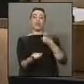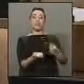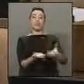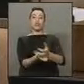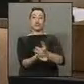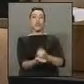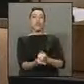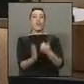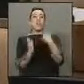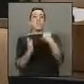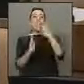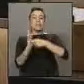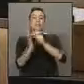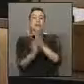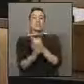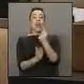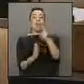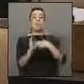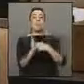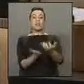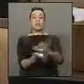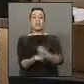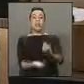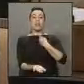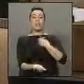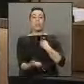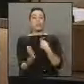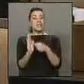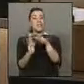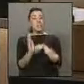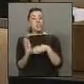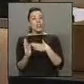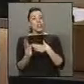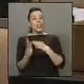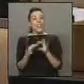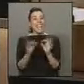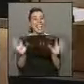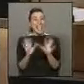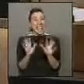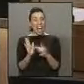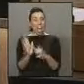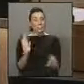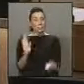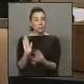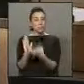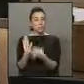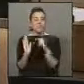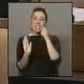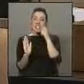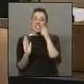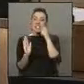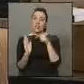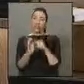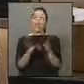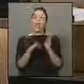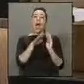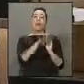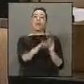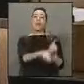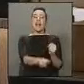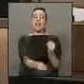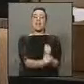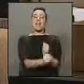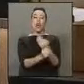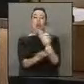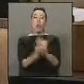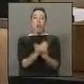veces la remuneración. Y en tal sentido, la moción propone que el carácter de gravedad de la infracción constituya una presunción a favor del trabajador